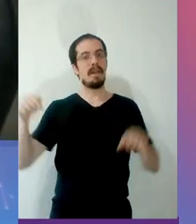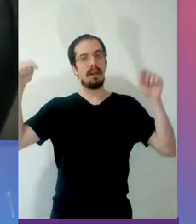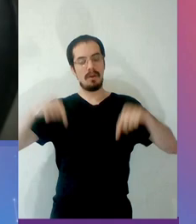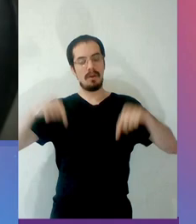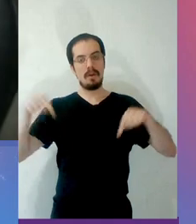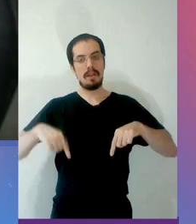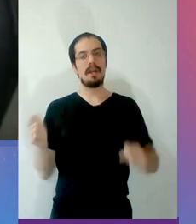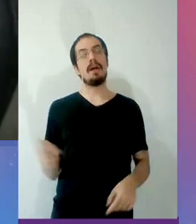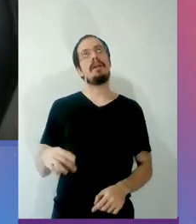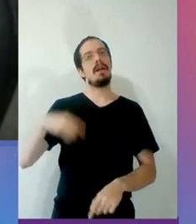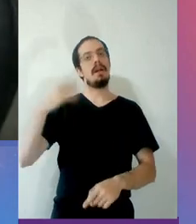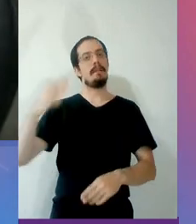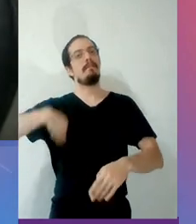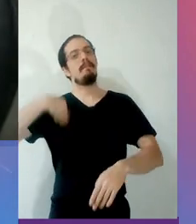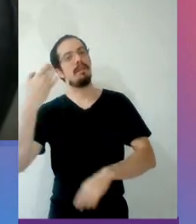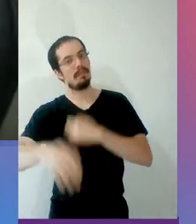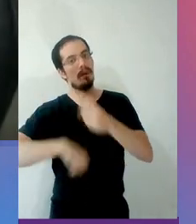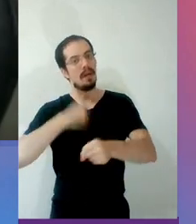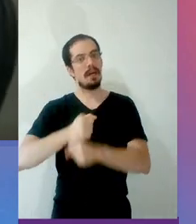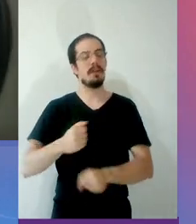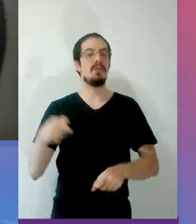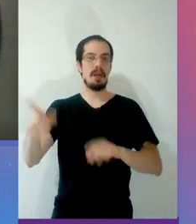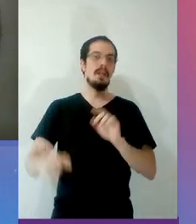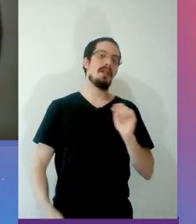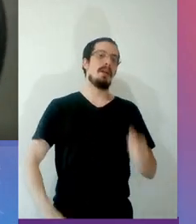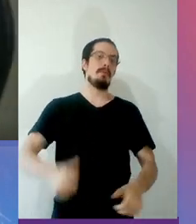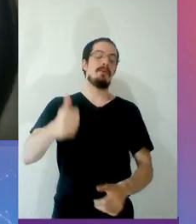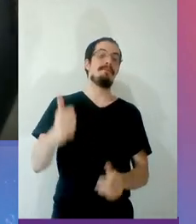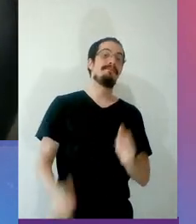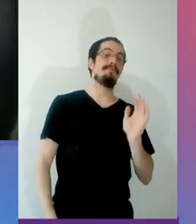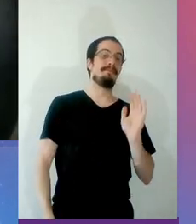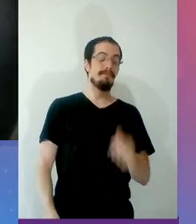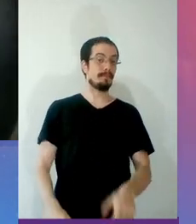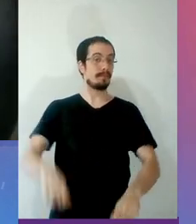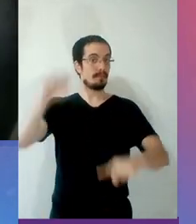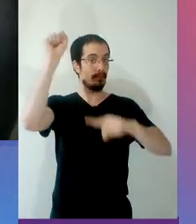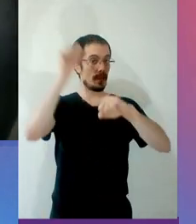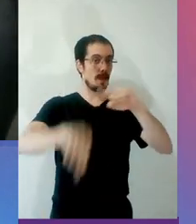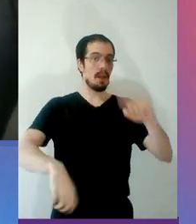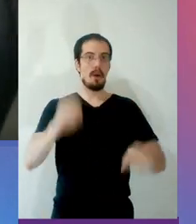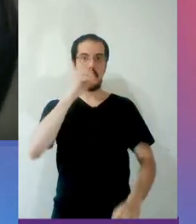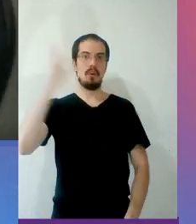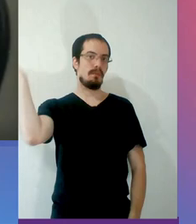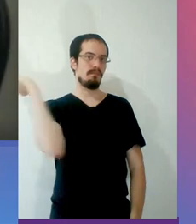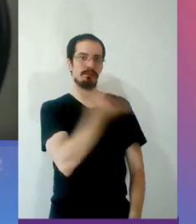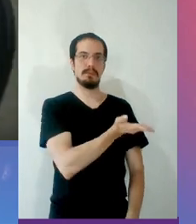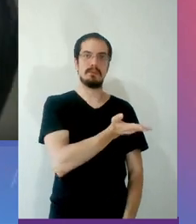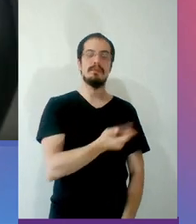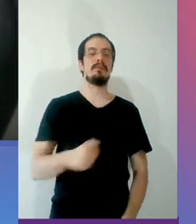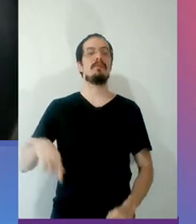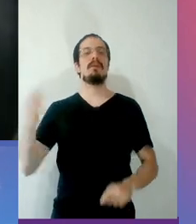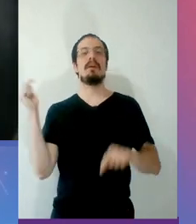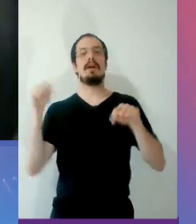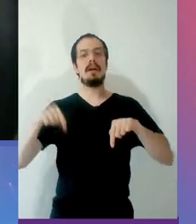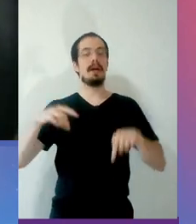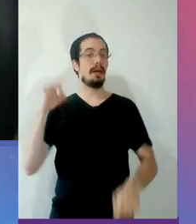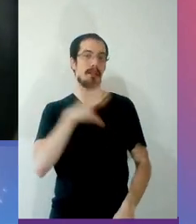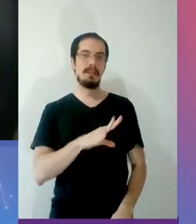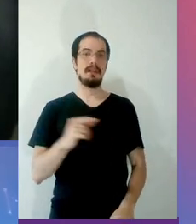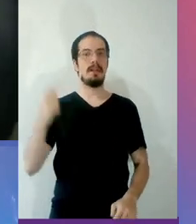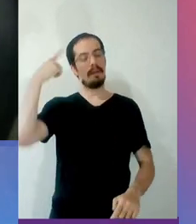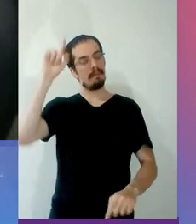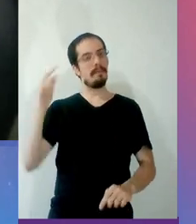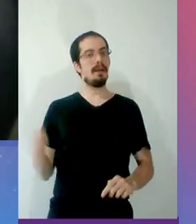ya aprobada o rechazada por los chilenos y las chilenas, se generen los marcos suficientes y